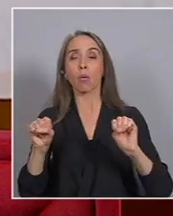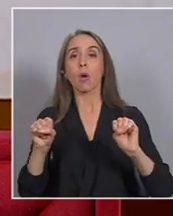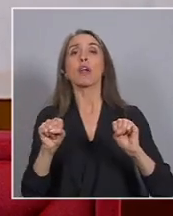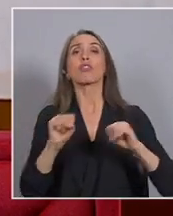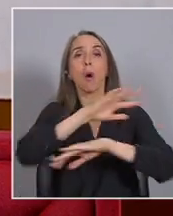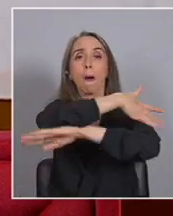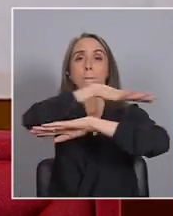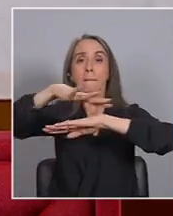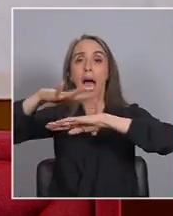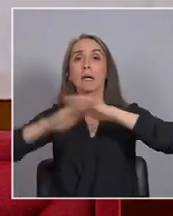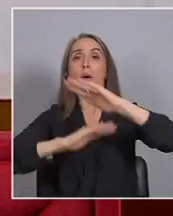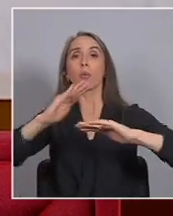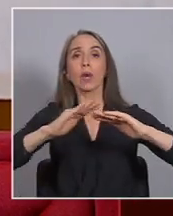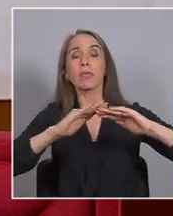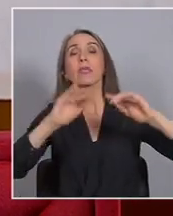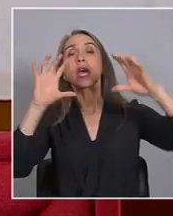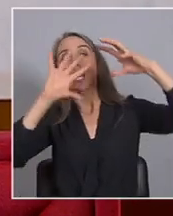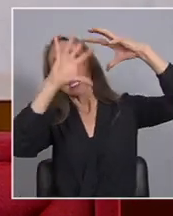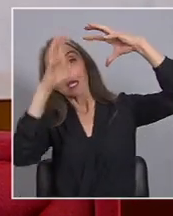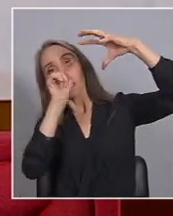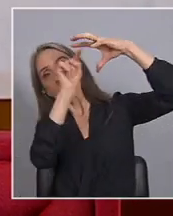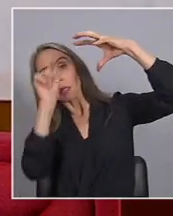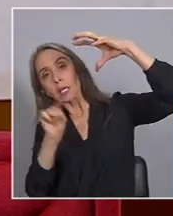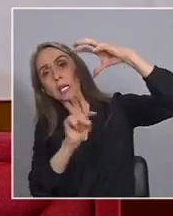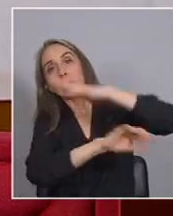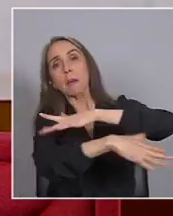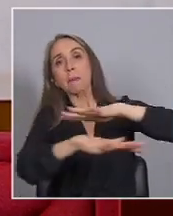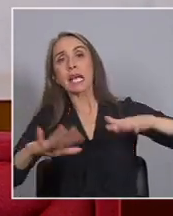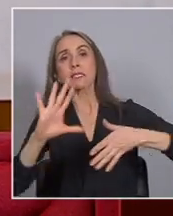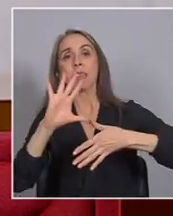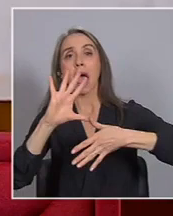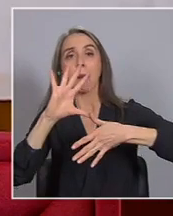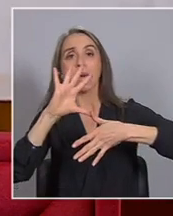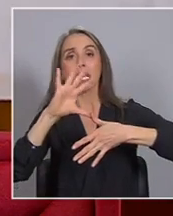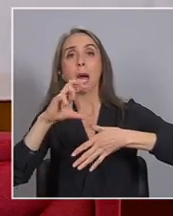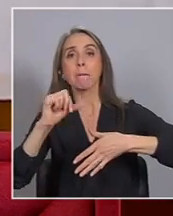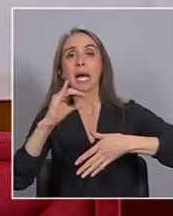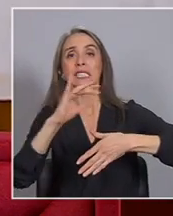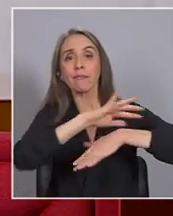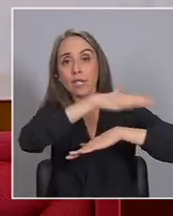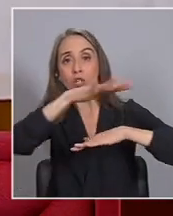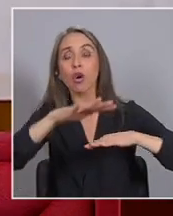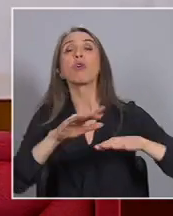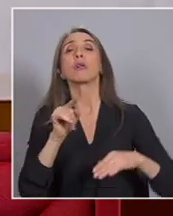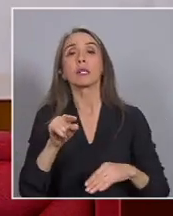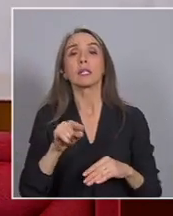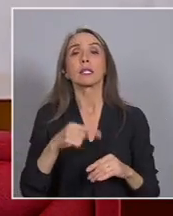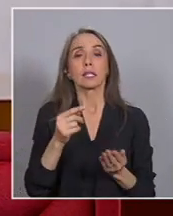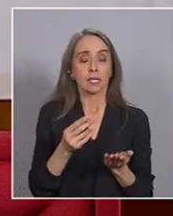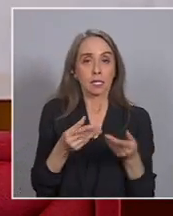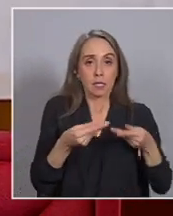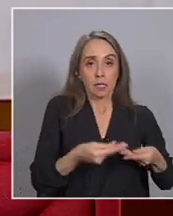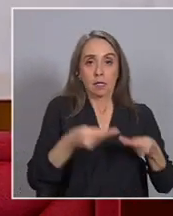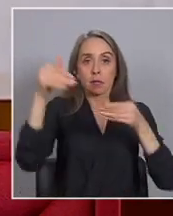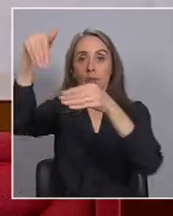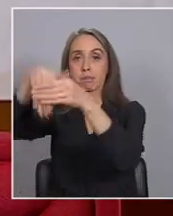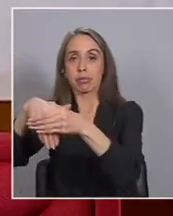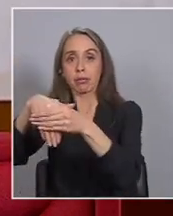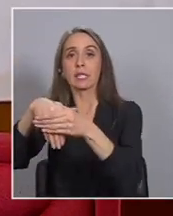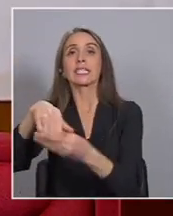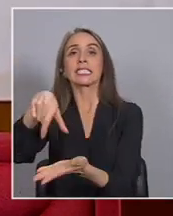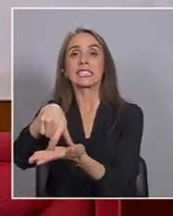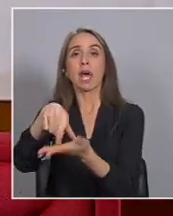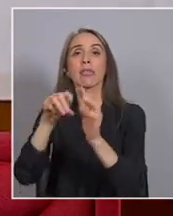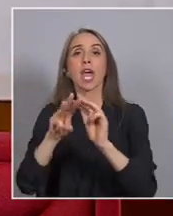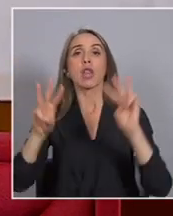corredor de protección marina a lo largo del Pacífico americano. Y en las próximas semanas se depositará en la sede de las Naciones Unidas en Nueva York